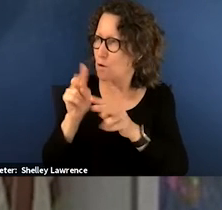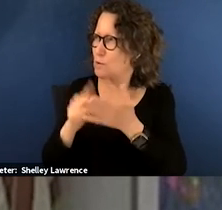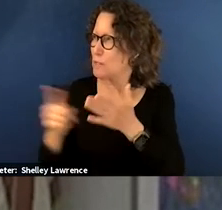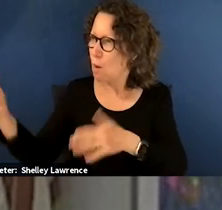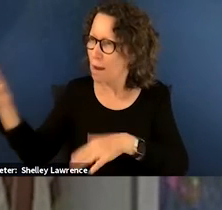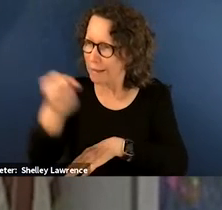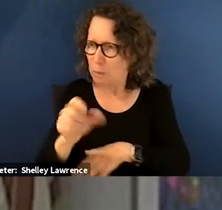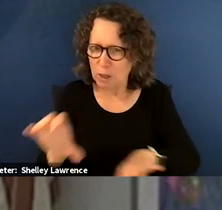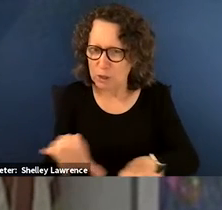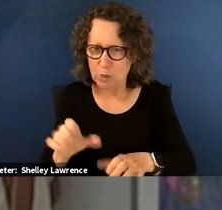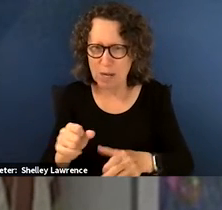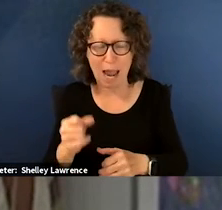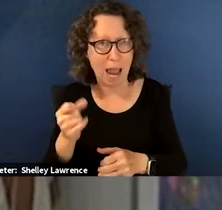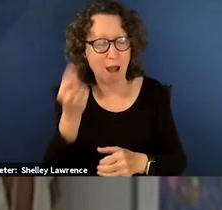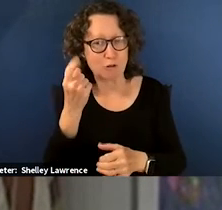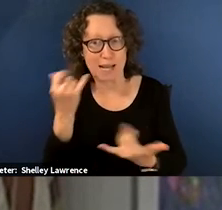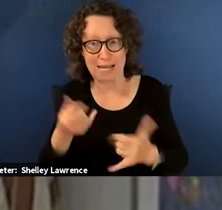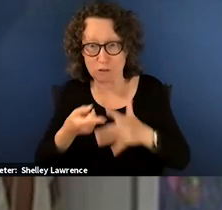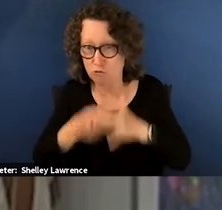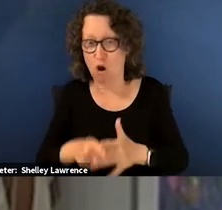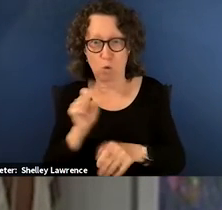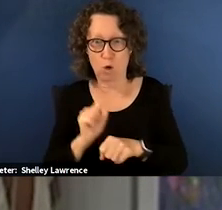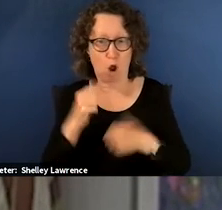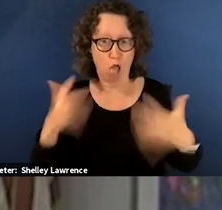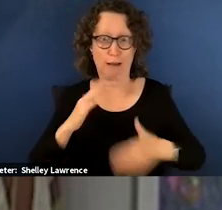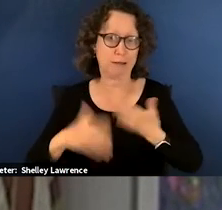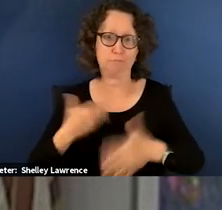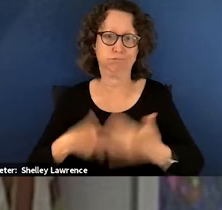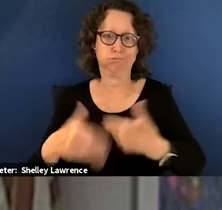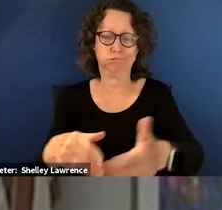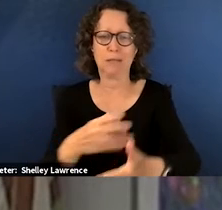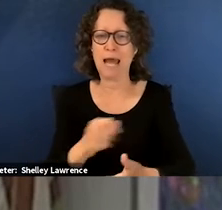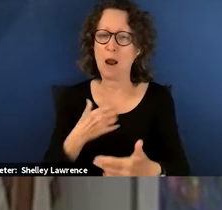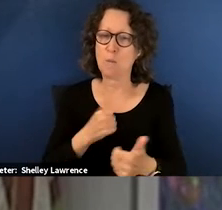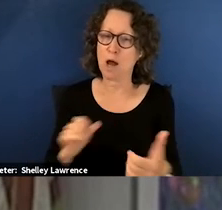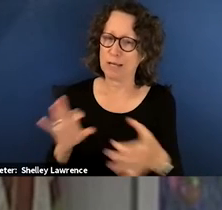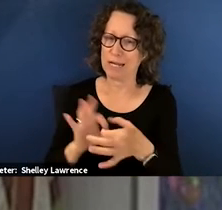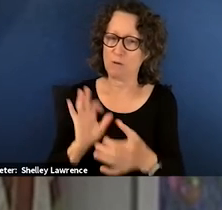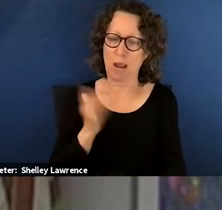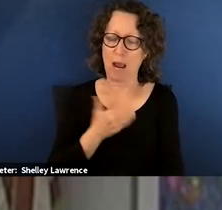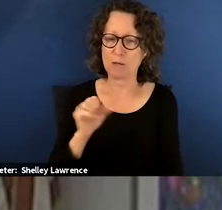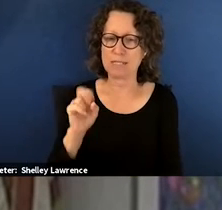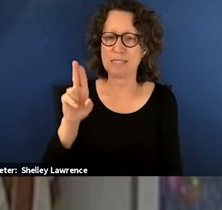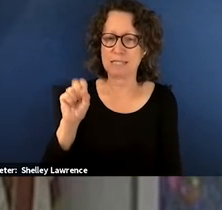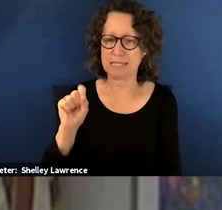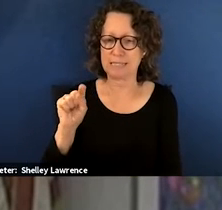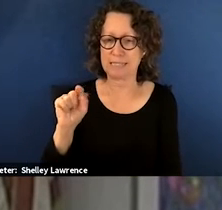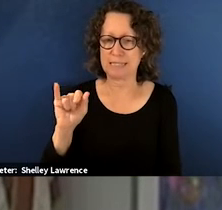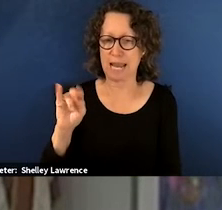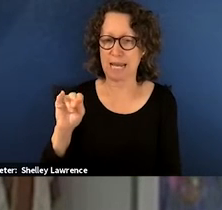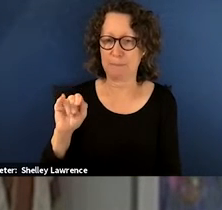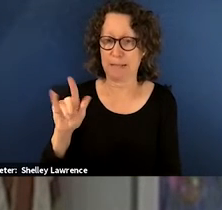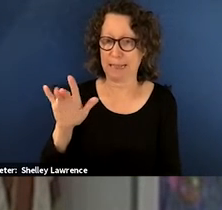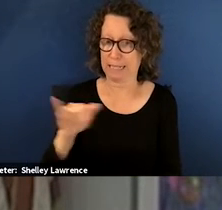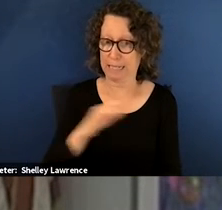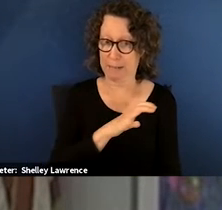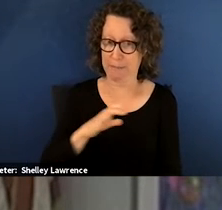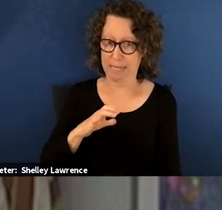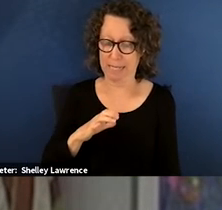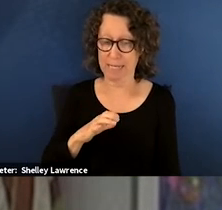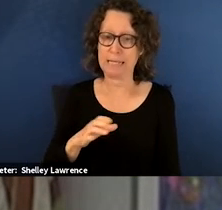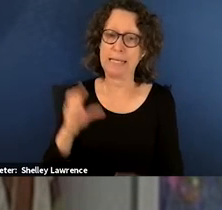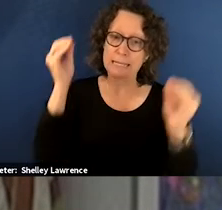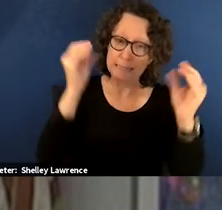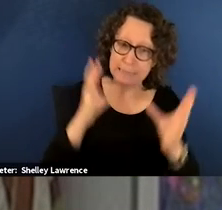estoy emocionada de ver lo que va a poder hacer. Entiendo que ya comenzó sus funciones y también quiero conectar al comité de sustentabilidad, que son maestros